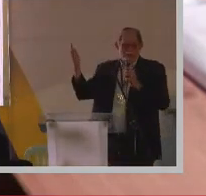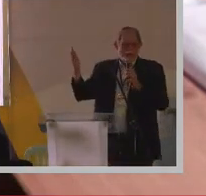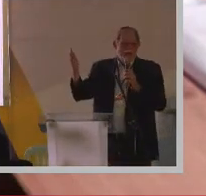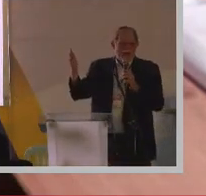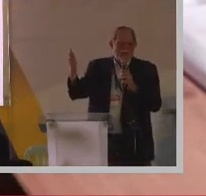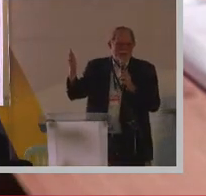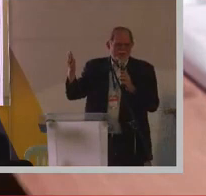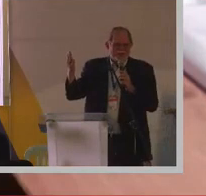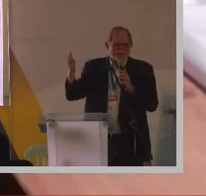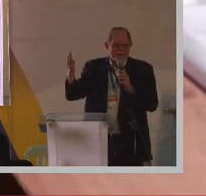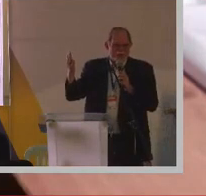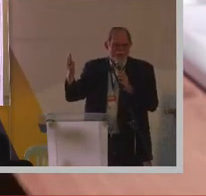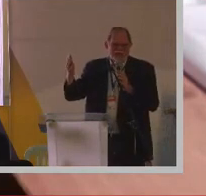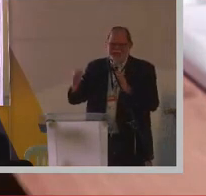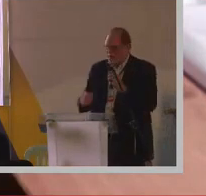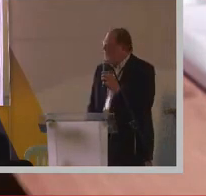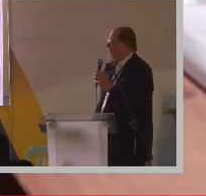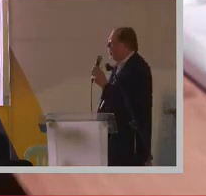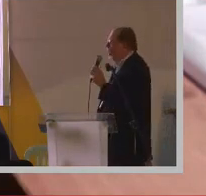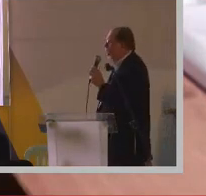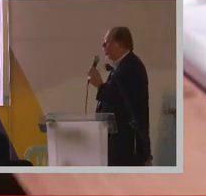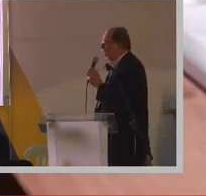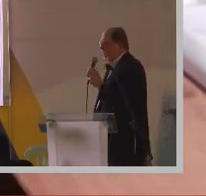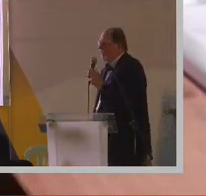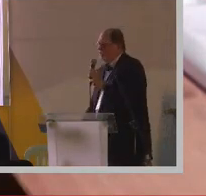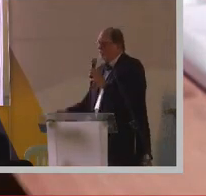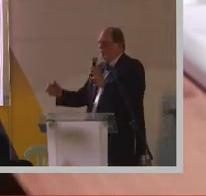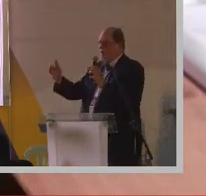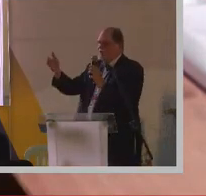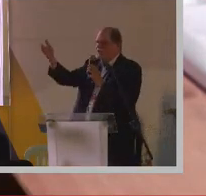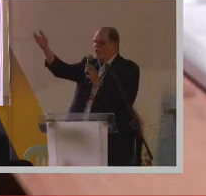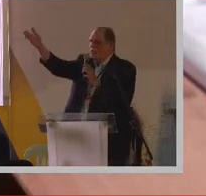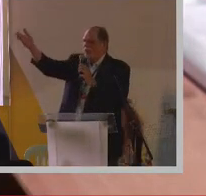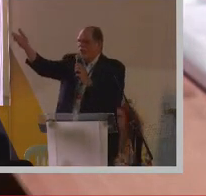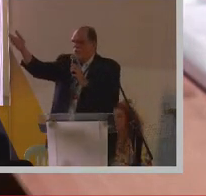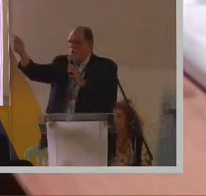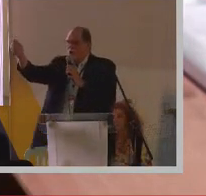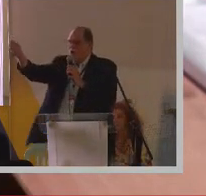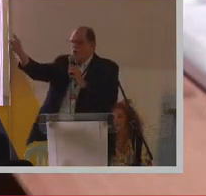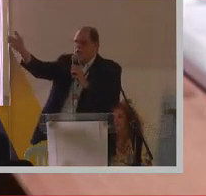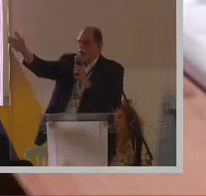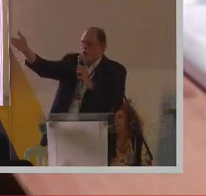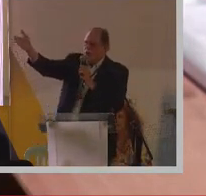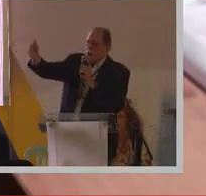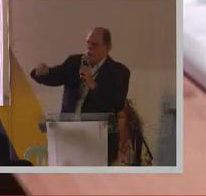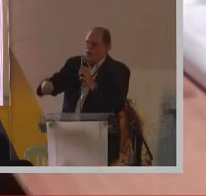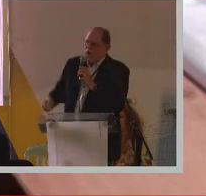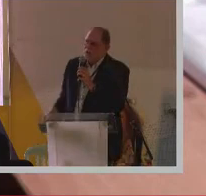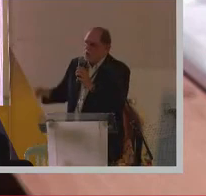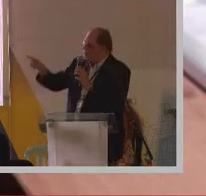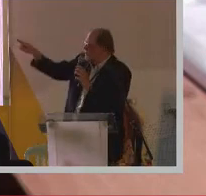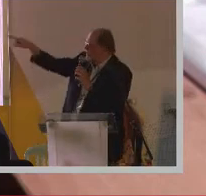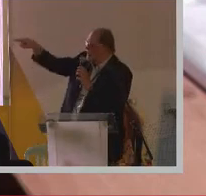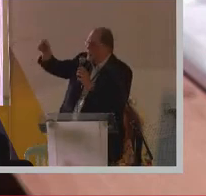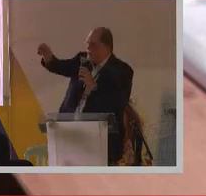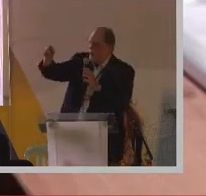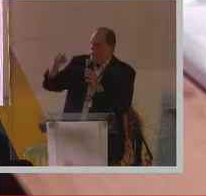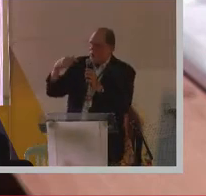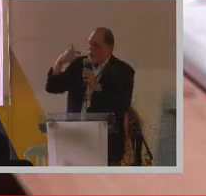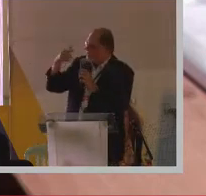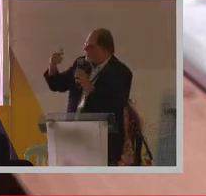¿Estamos de acuerdo que tal vez mejor así? Ok, tal vez se puede comunicar con el doctor